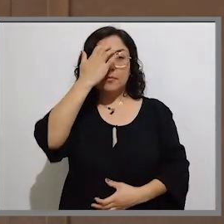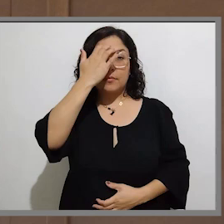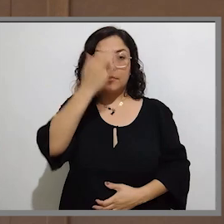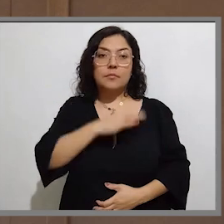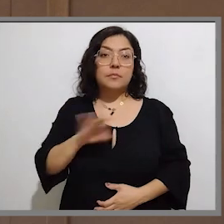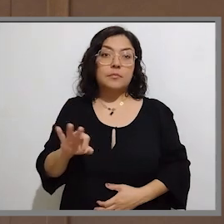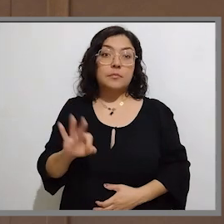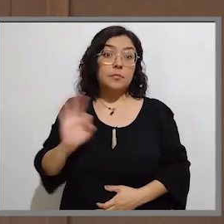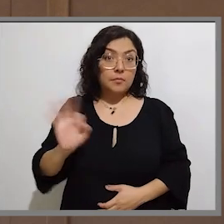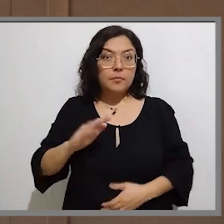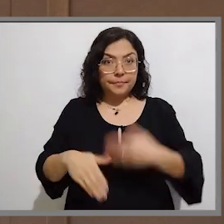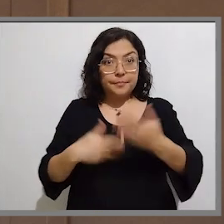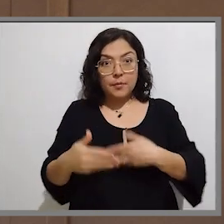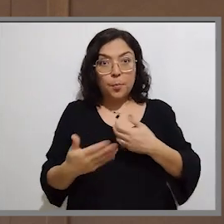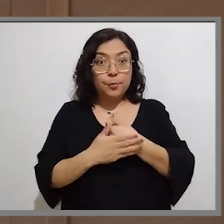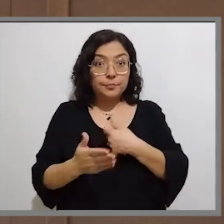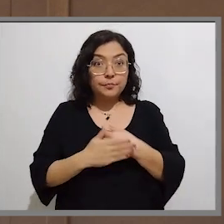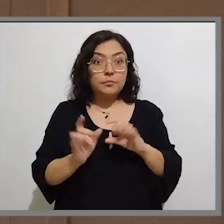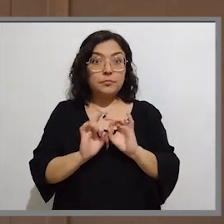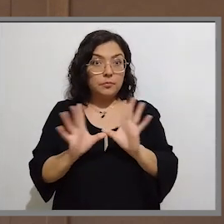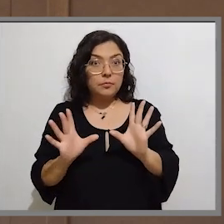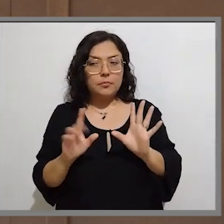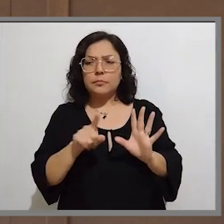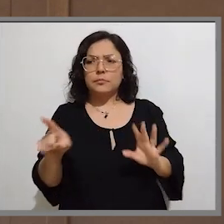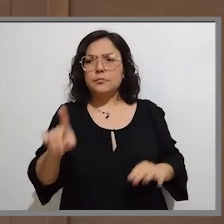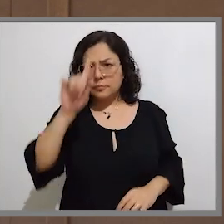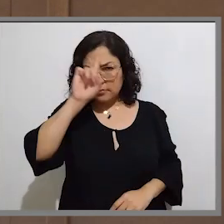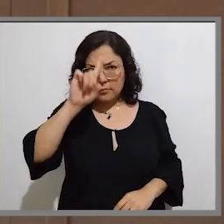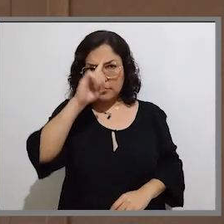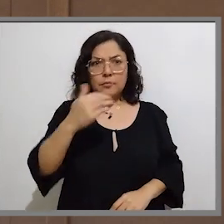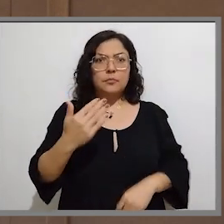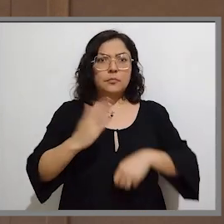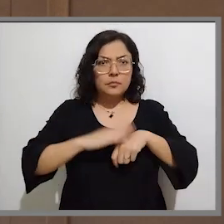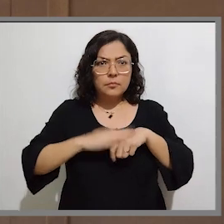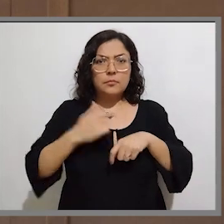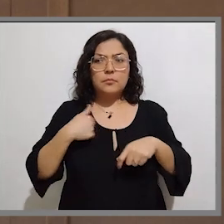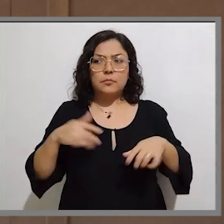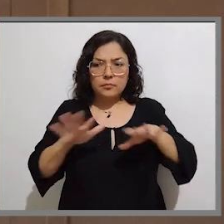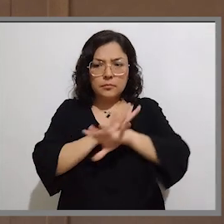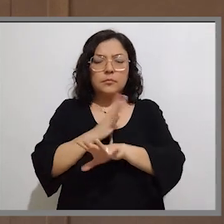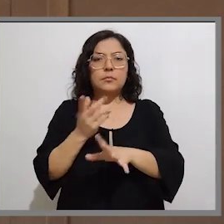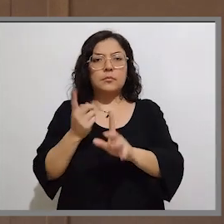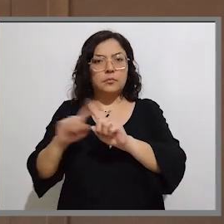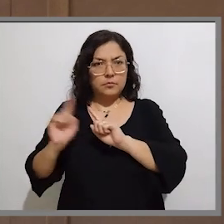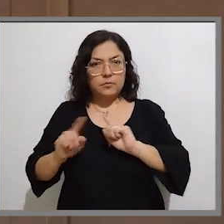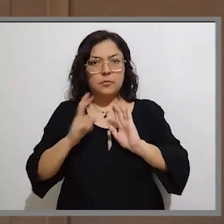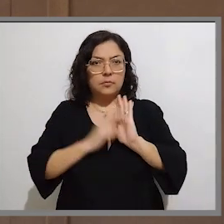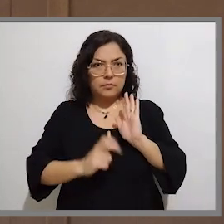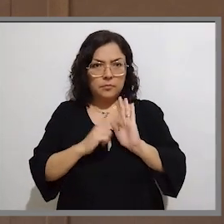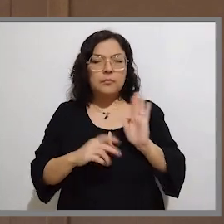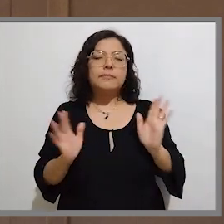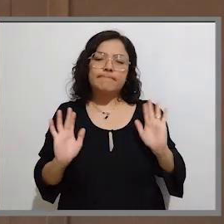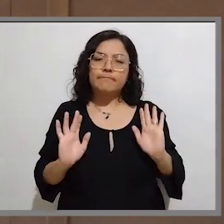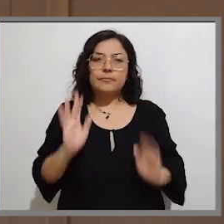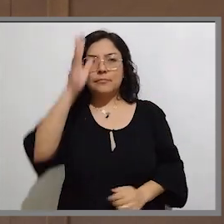darnos sugerencias para poder mejorar nuestro proceso y también ellos tomar, si así lo consideran oportuno, alguna de las